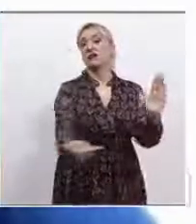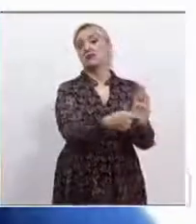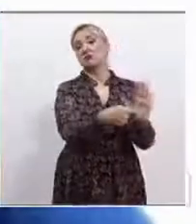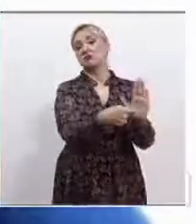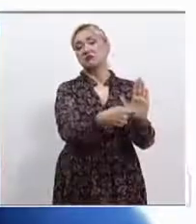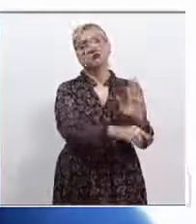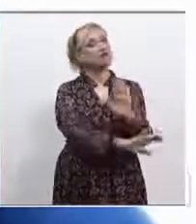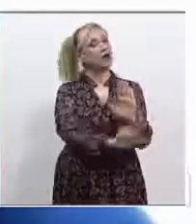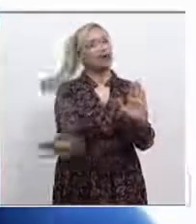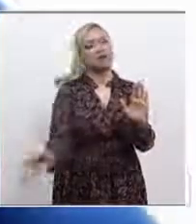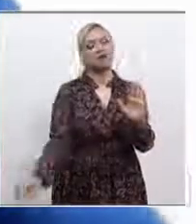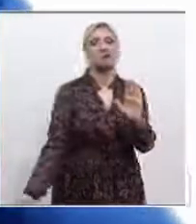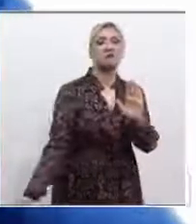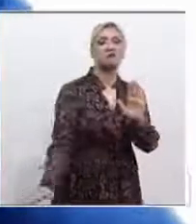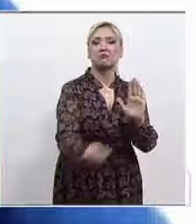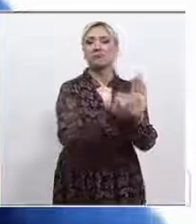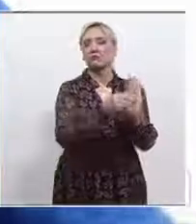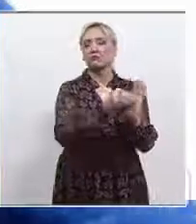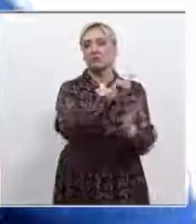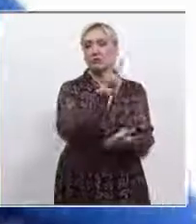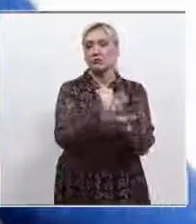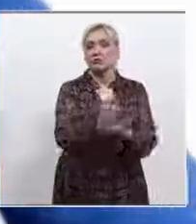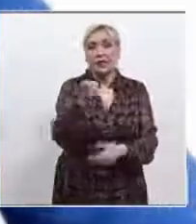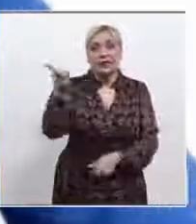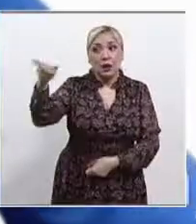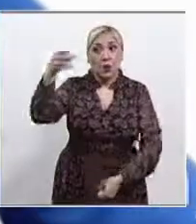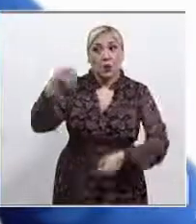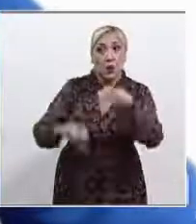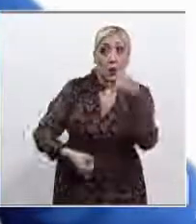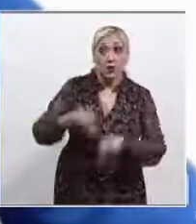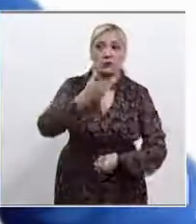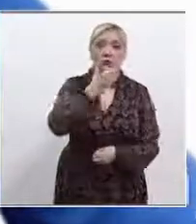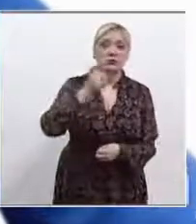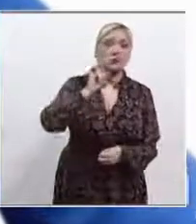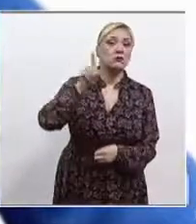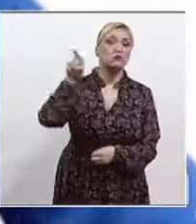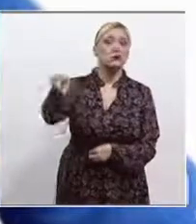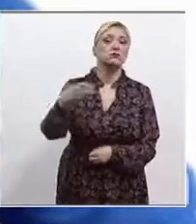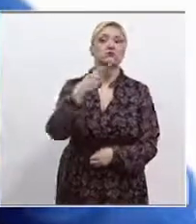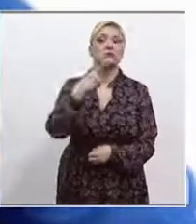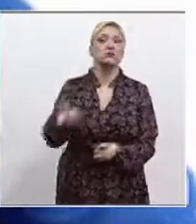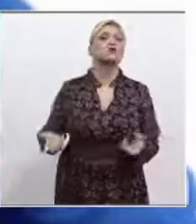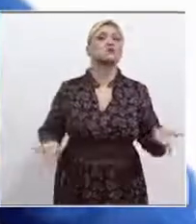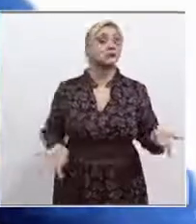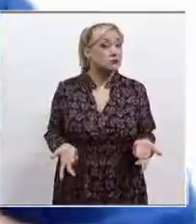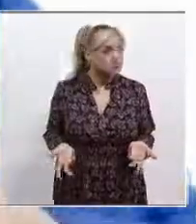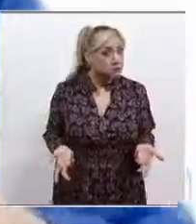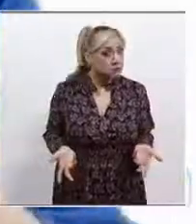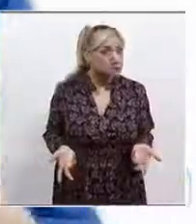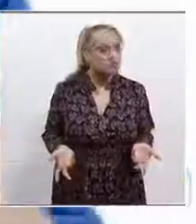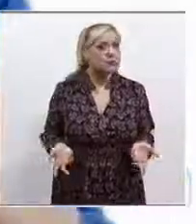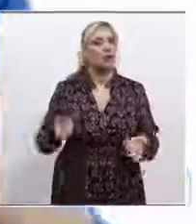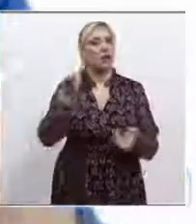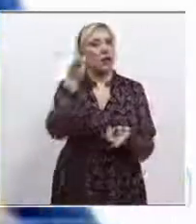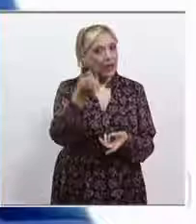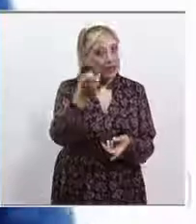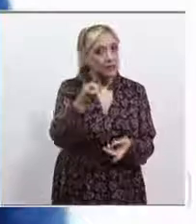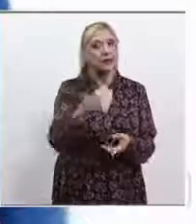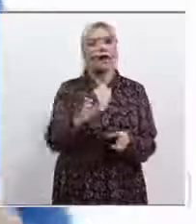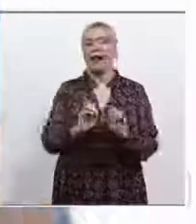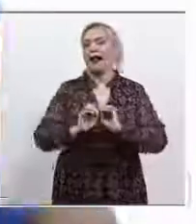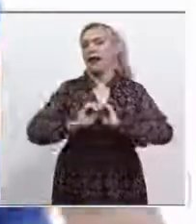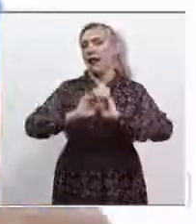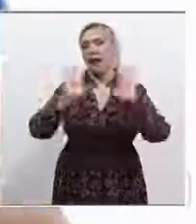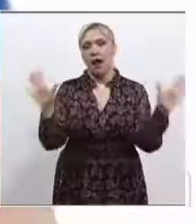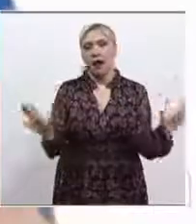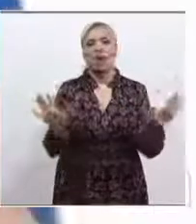ese escritorio de esa jueza o de ese juez, donde se define el alcance, ¿no? Esto por supuesto, se